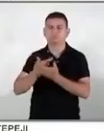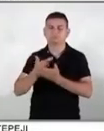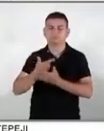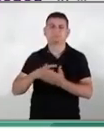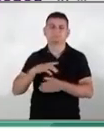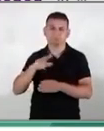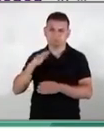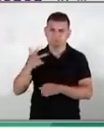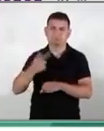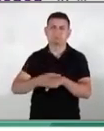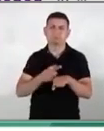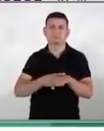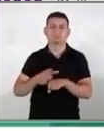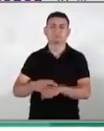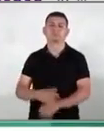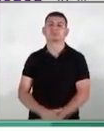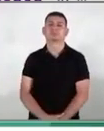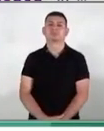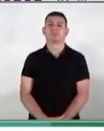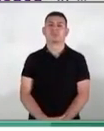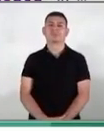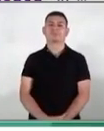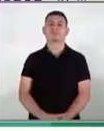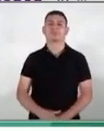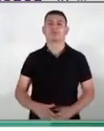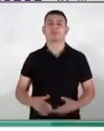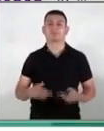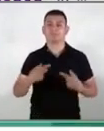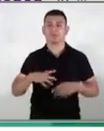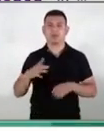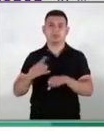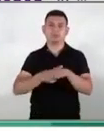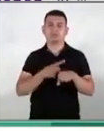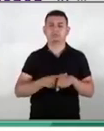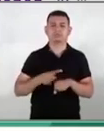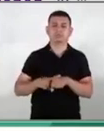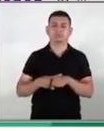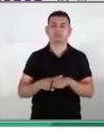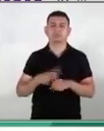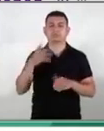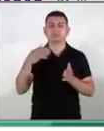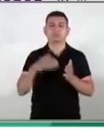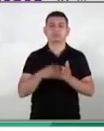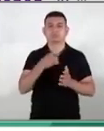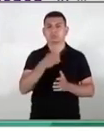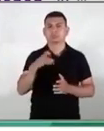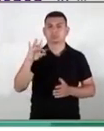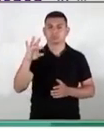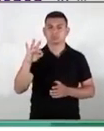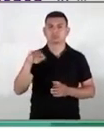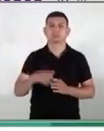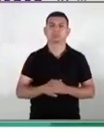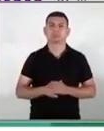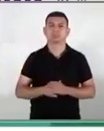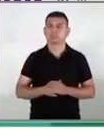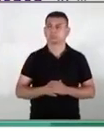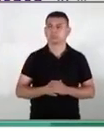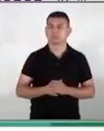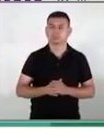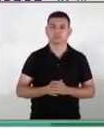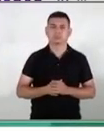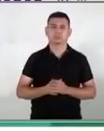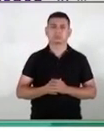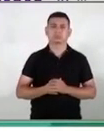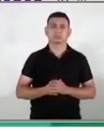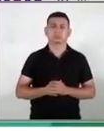positivos. En relación a los casos confirmados, que son 4.140, tenemos que